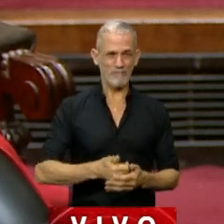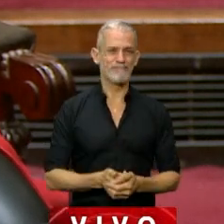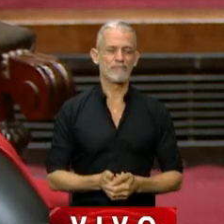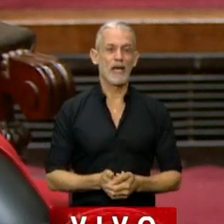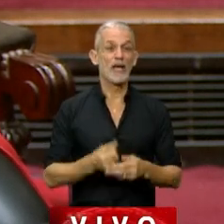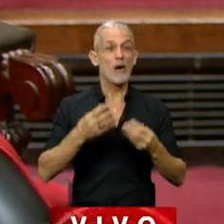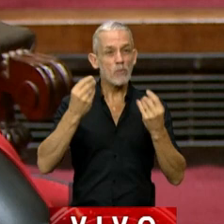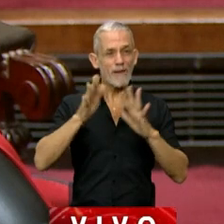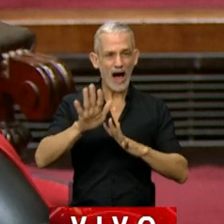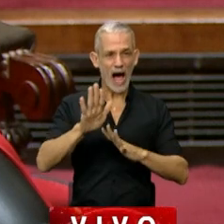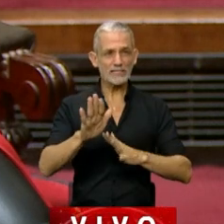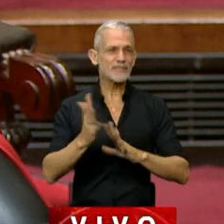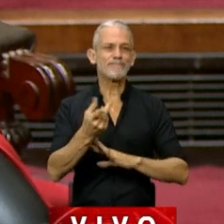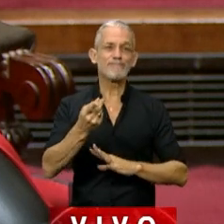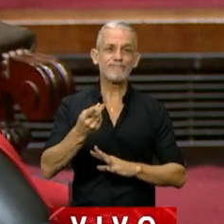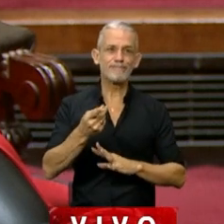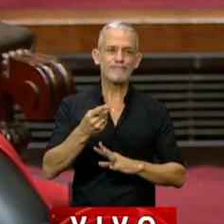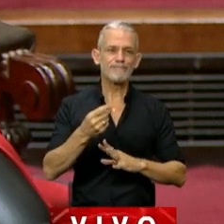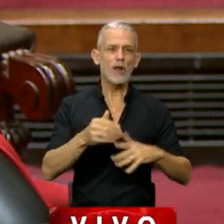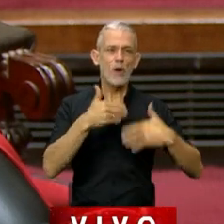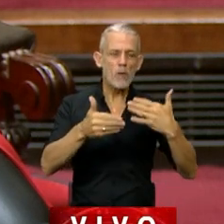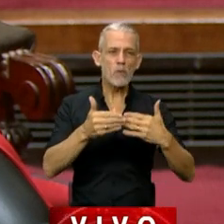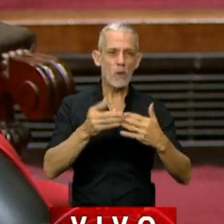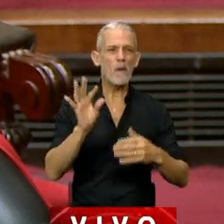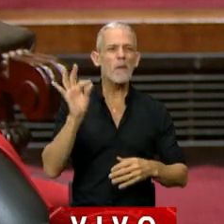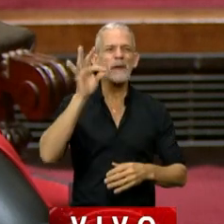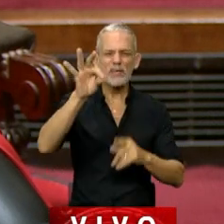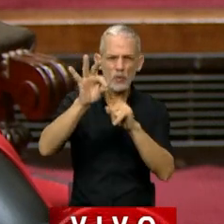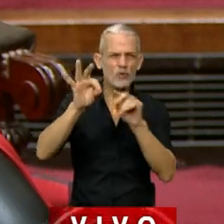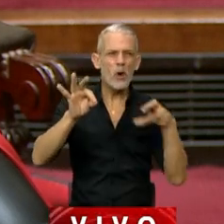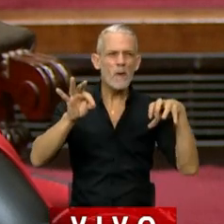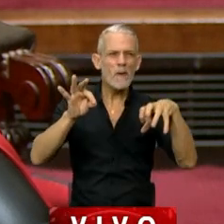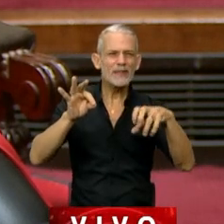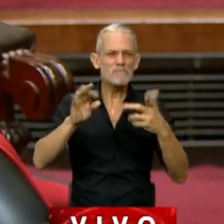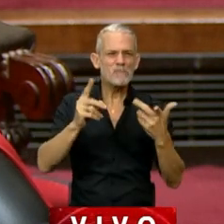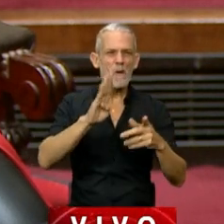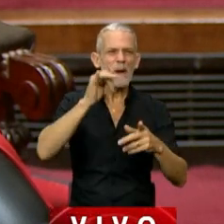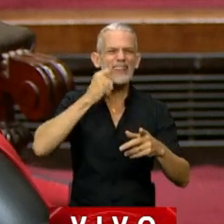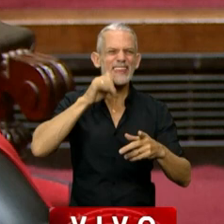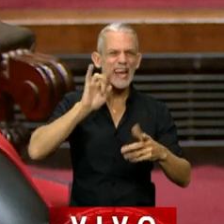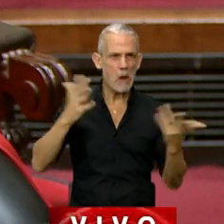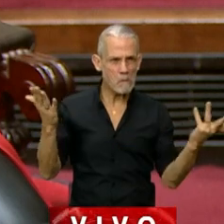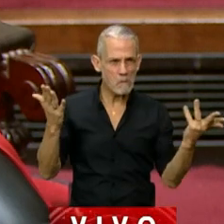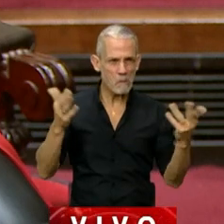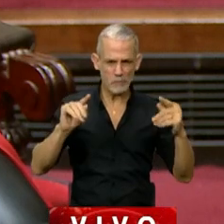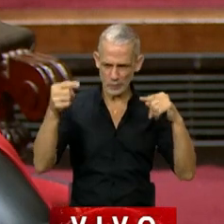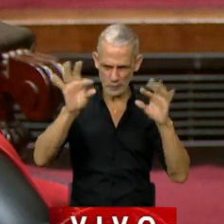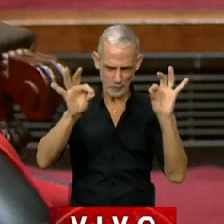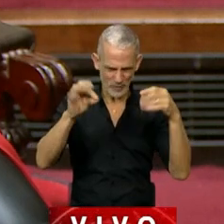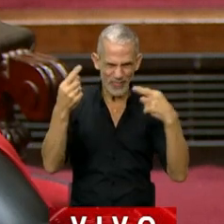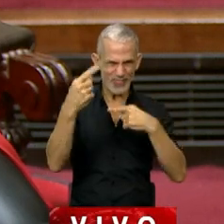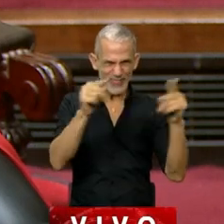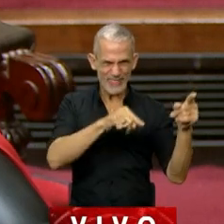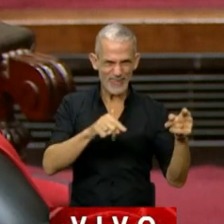Muchas veces esos procesos son virósicos y le estamos dando un antibiótico y estamos generando realmente un